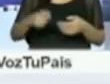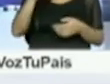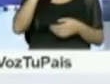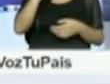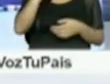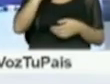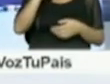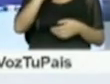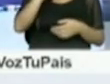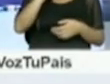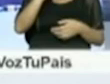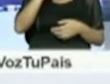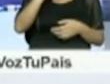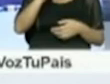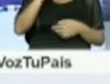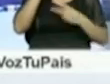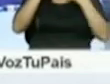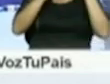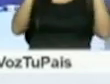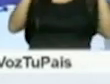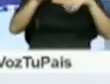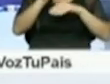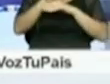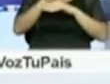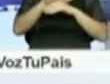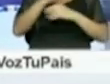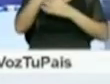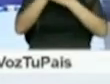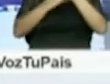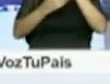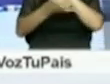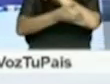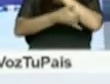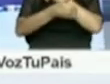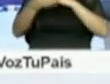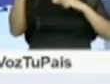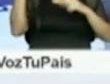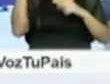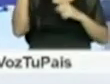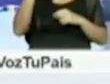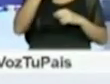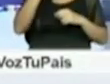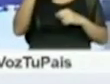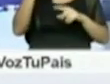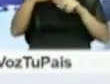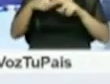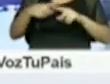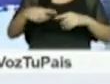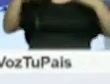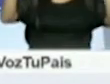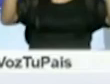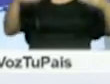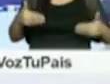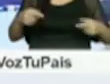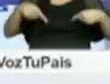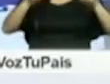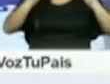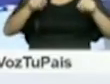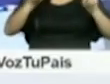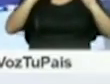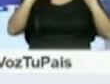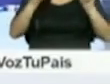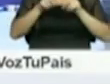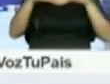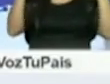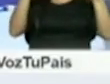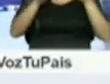Jinping, durante su visita de Estado al país. Ambas naciones tienen más de 200 instrumentos bilaterales suscritos, enfocados